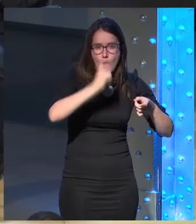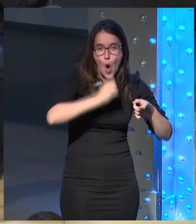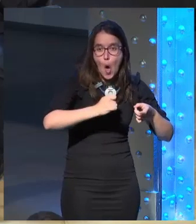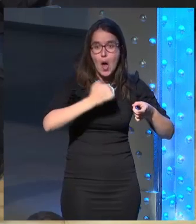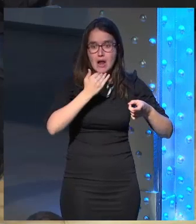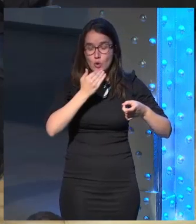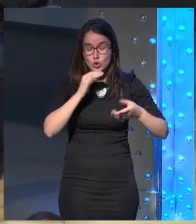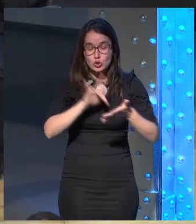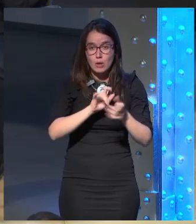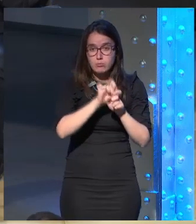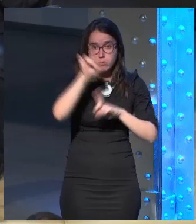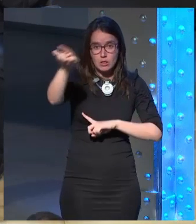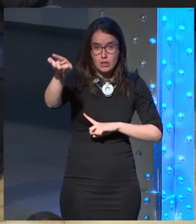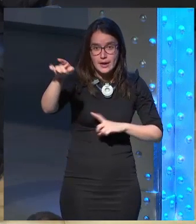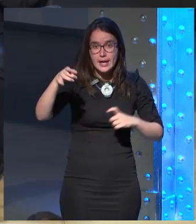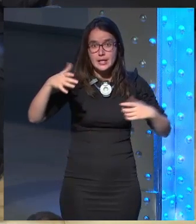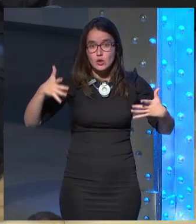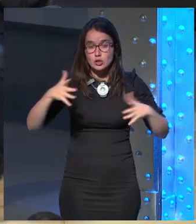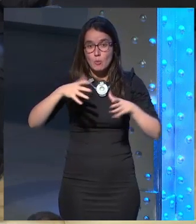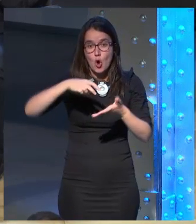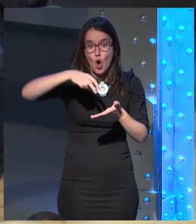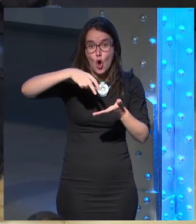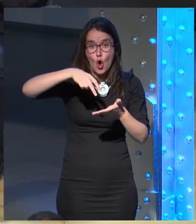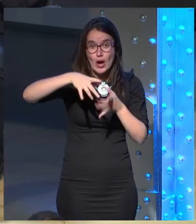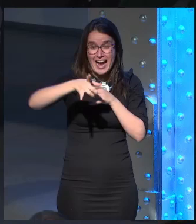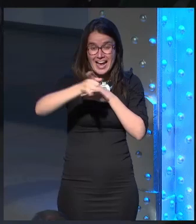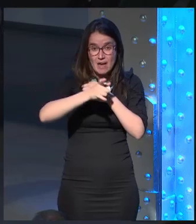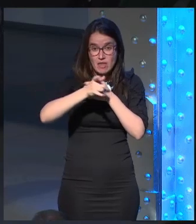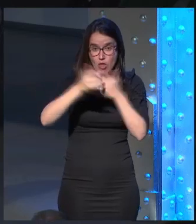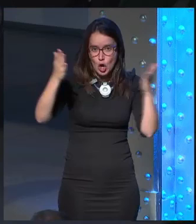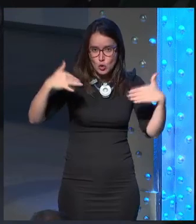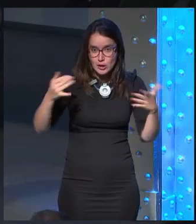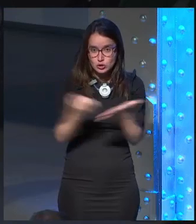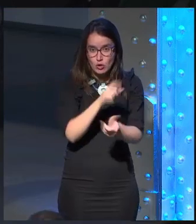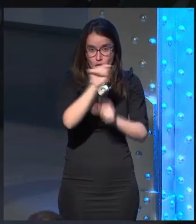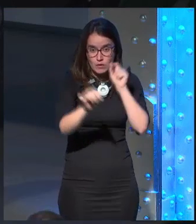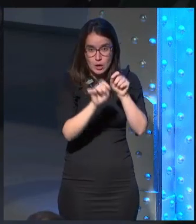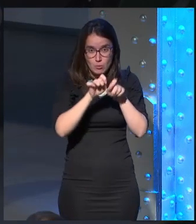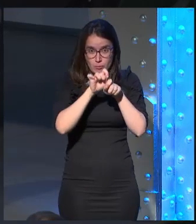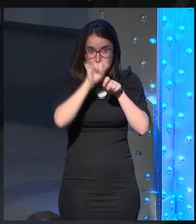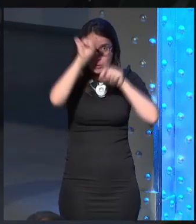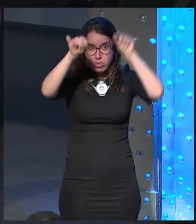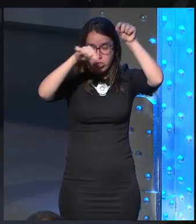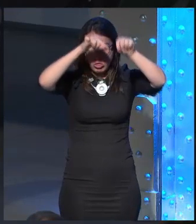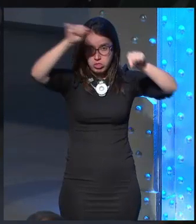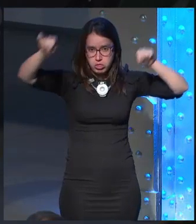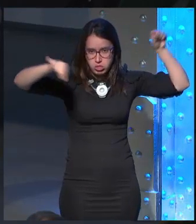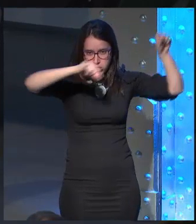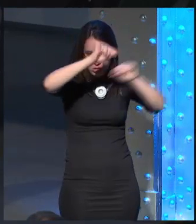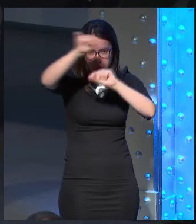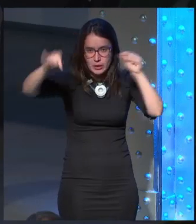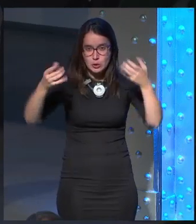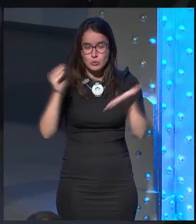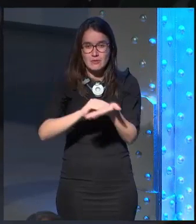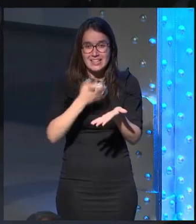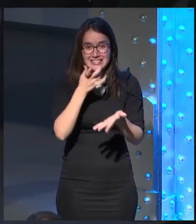podemos tener allí mismo. Entonces, al no haber gravedad, todos los virus pues se van hacia arriba. Entonces, muchas veces, si